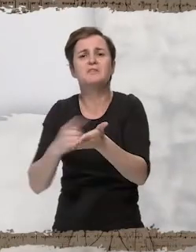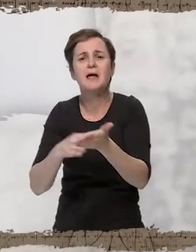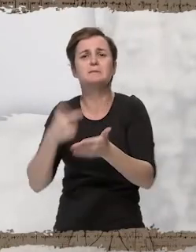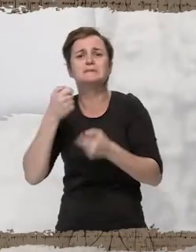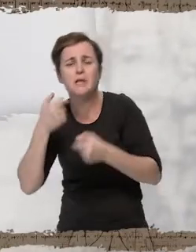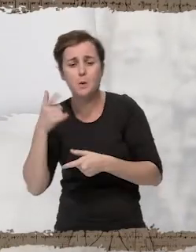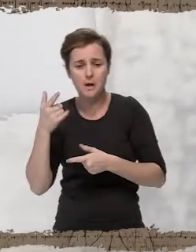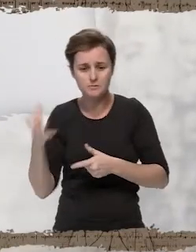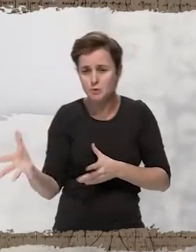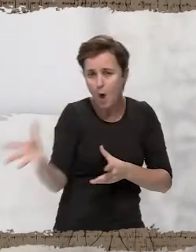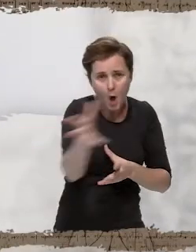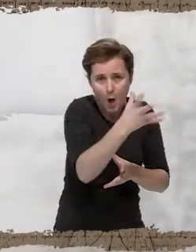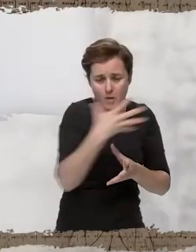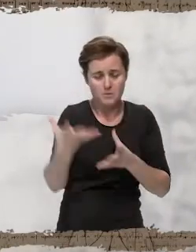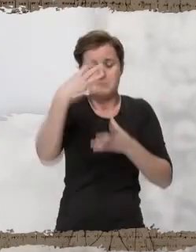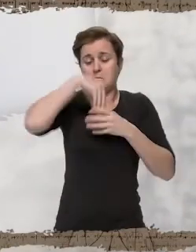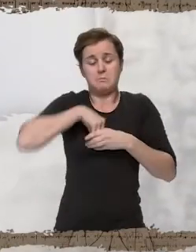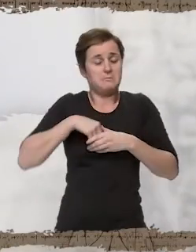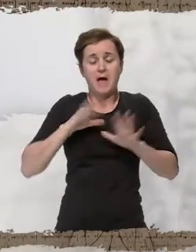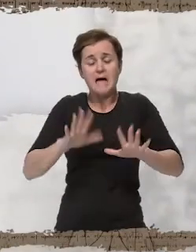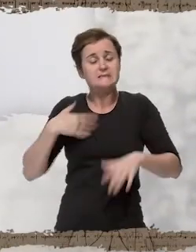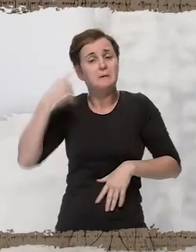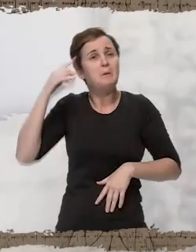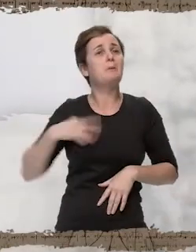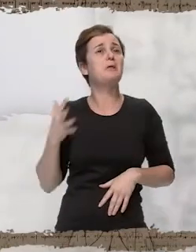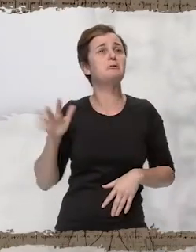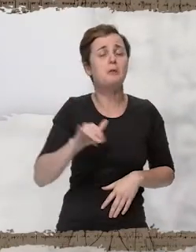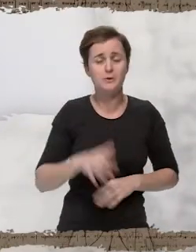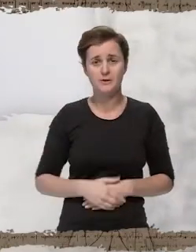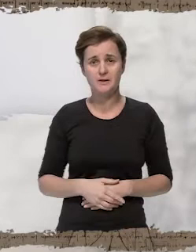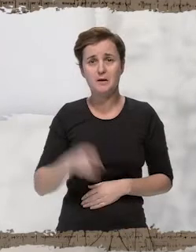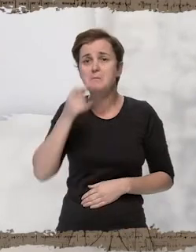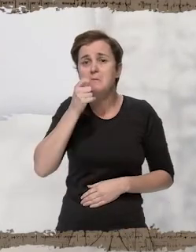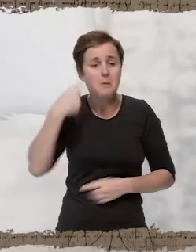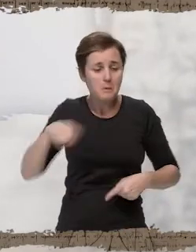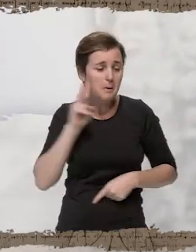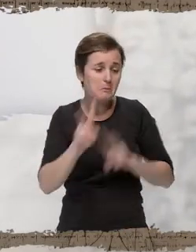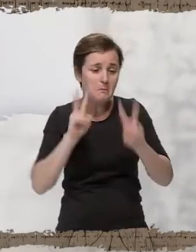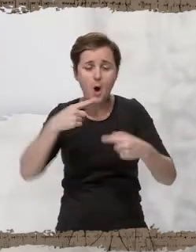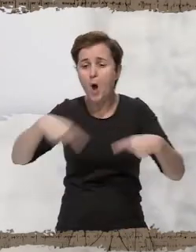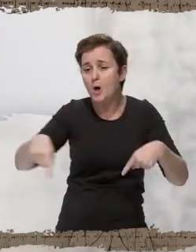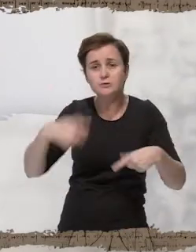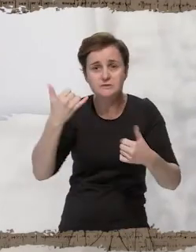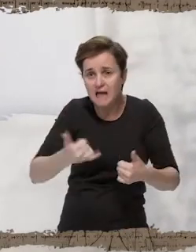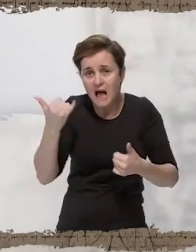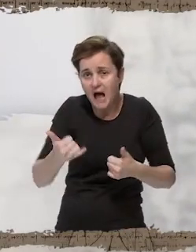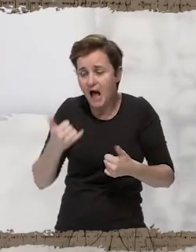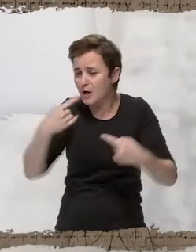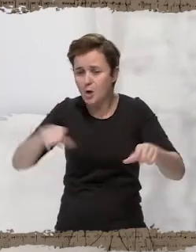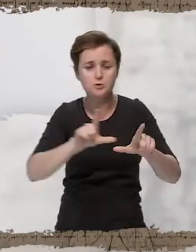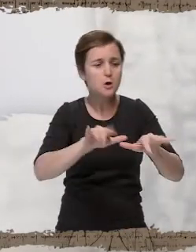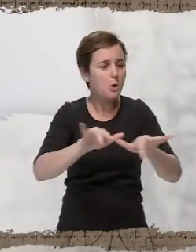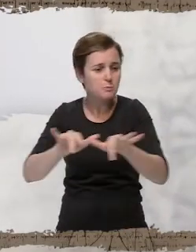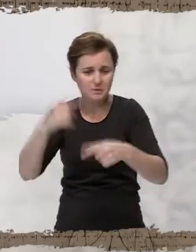tablets, celulares. Los mismos ya forman parte de nuestra idiosincrasia, de nuestra vida diaria. O sea que encontramos natural tener a nuestra disposición